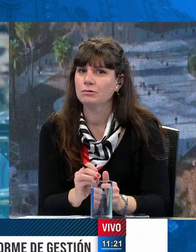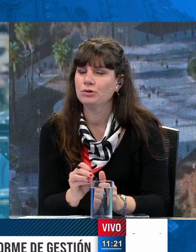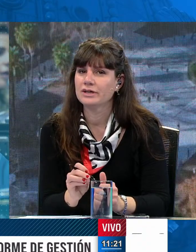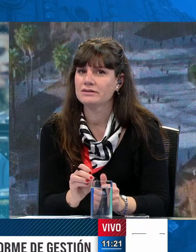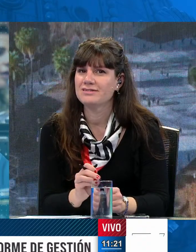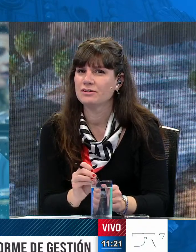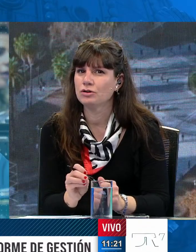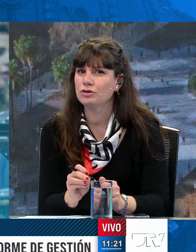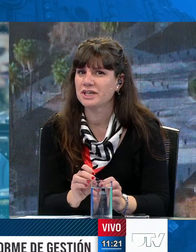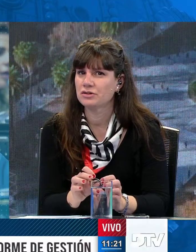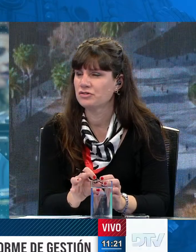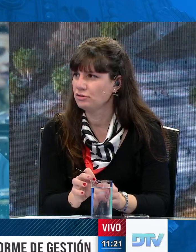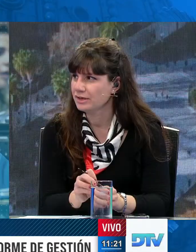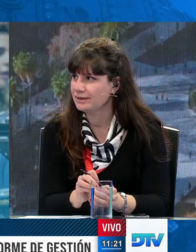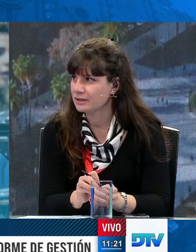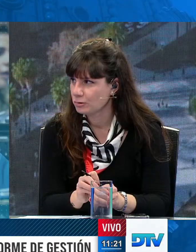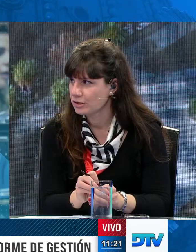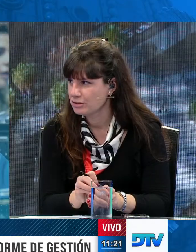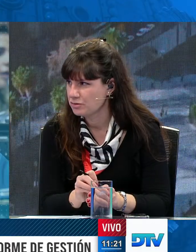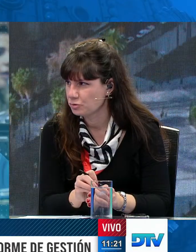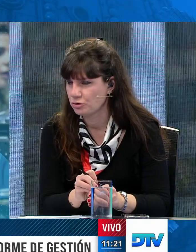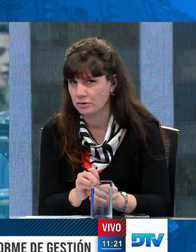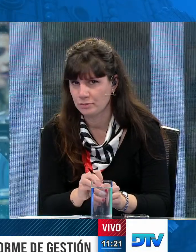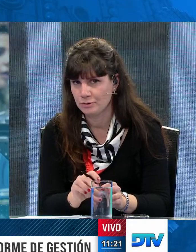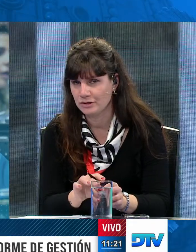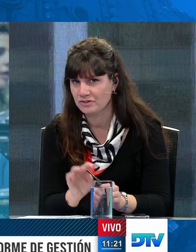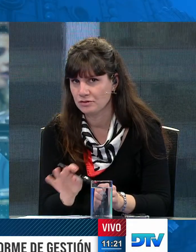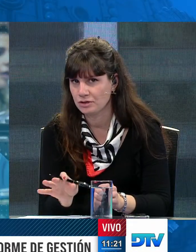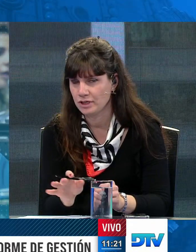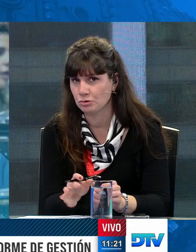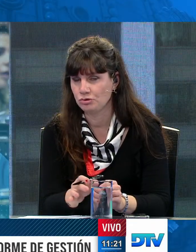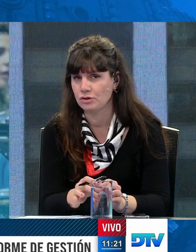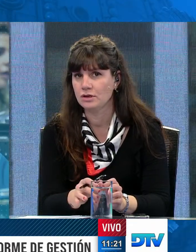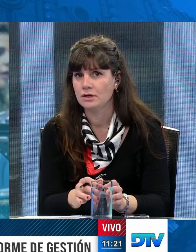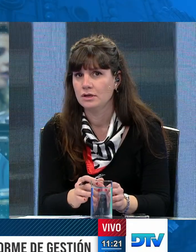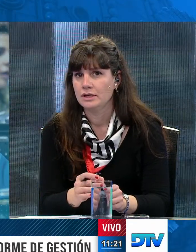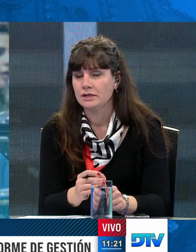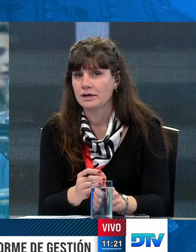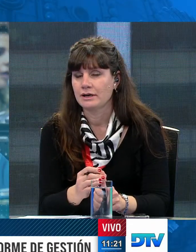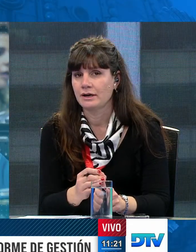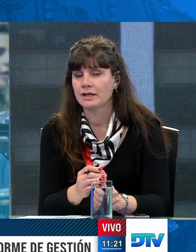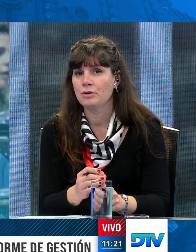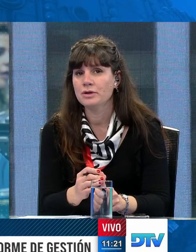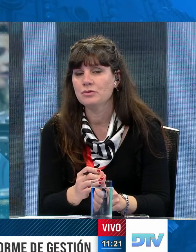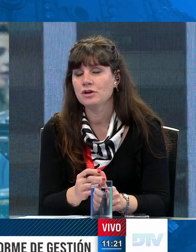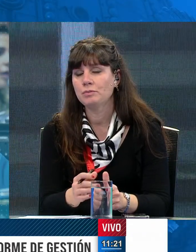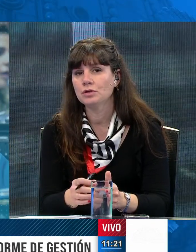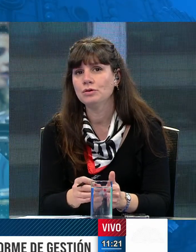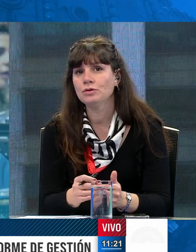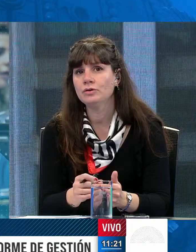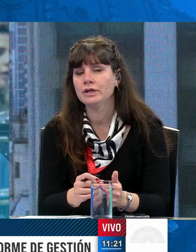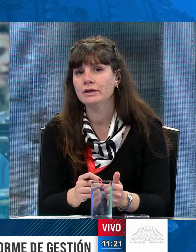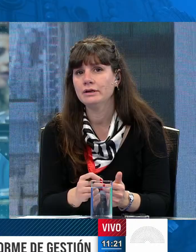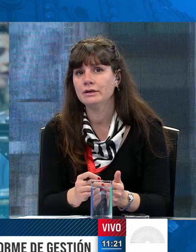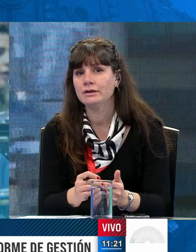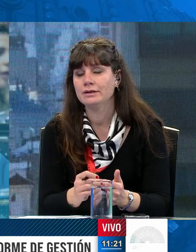hay algunos que te dicen no lo echaron, sino que le redujeron las funciones. Pero bueno, esa es otra discusión. Removimos a